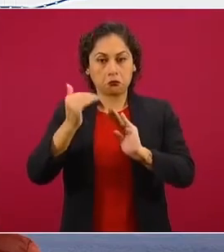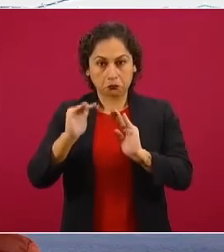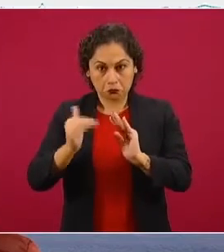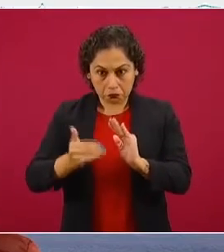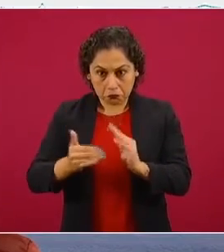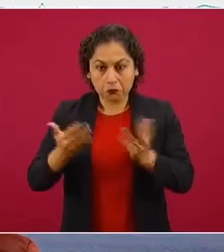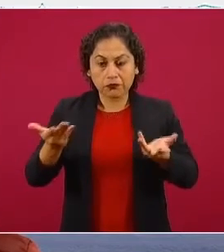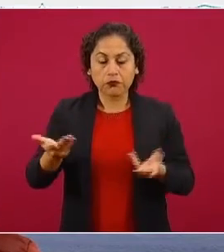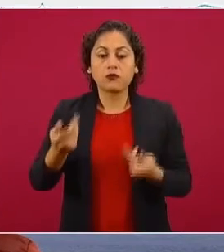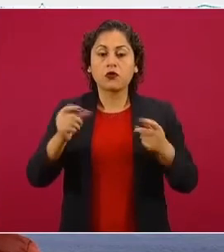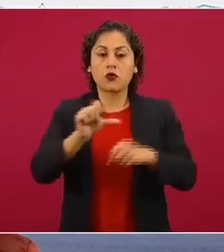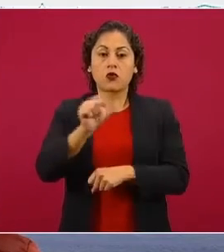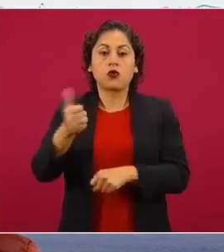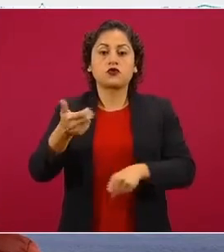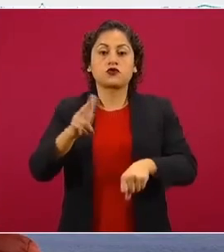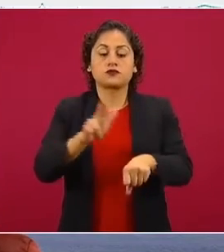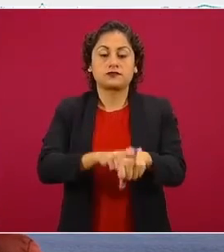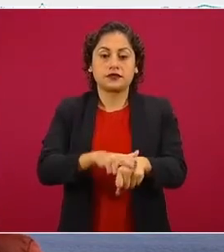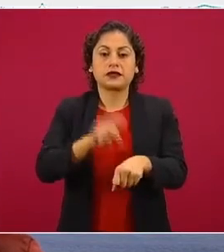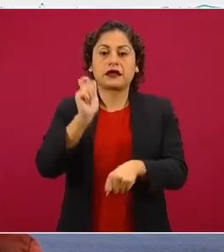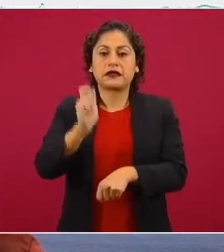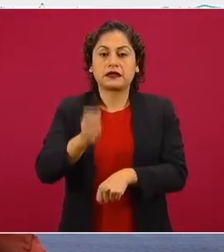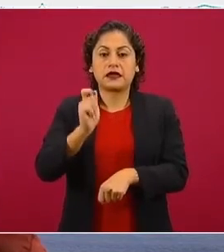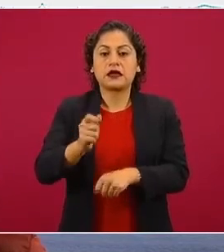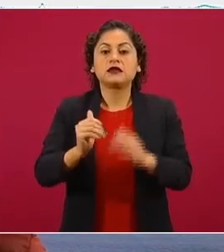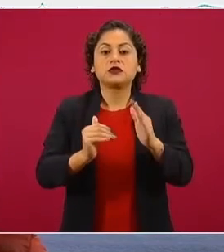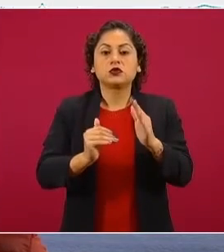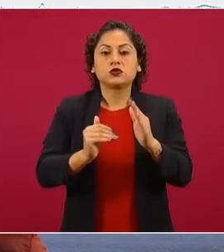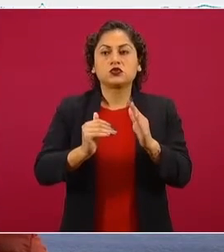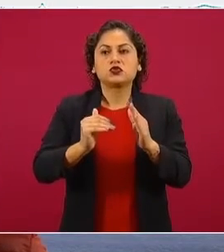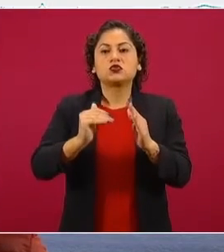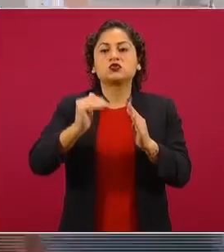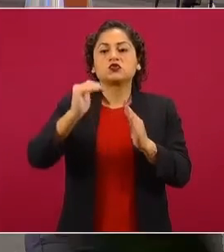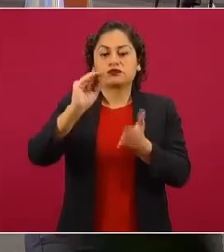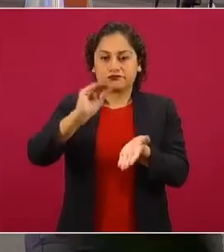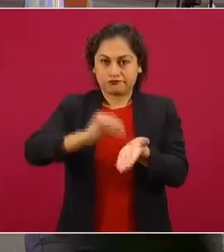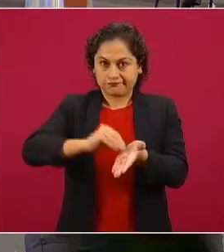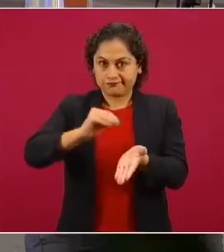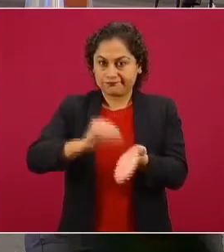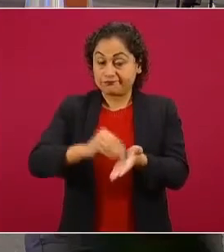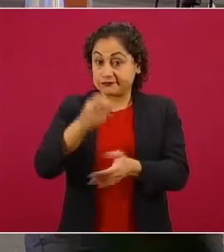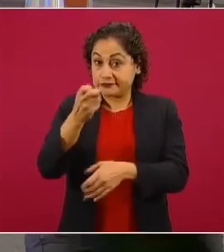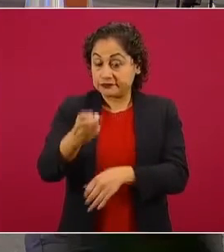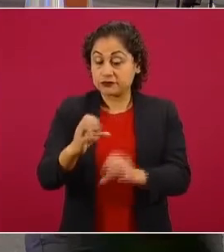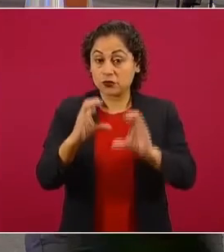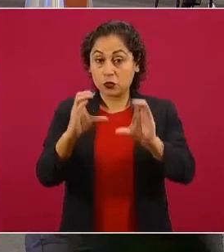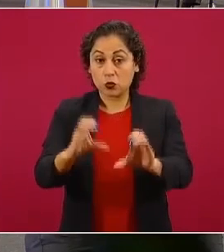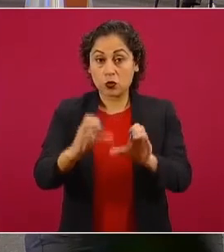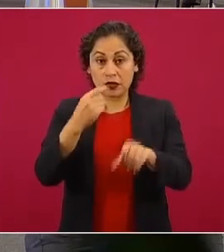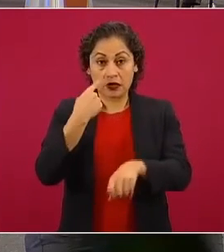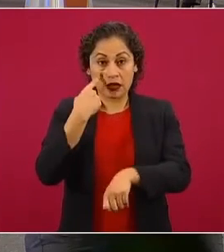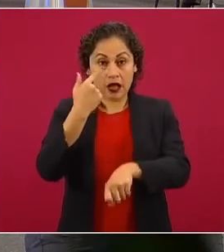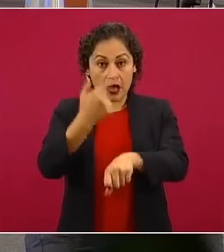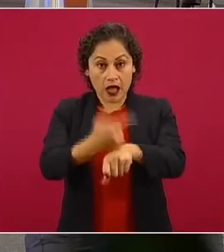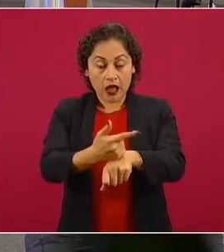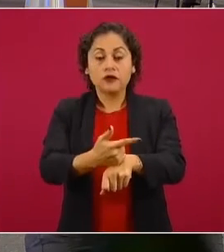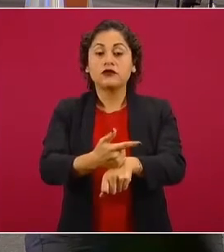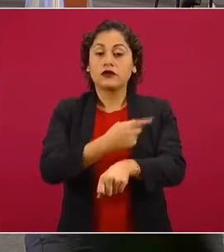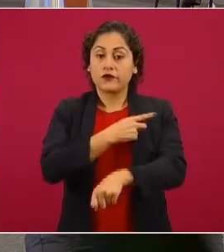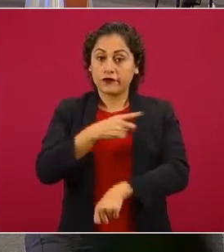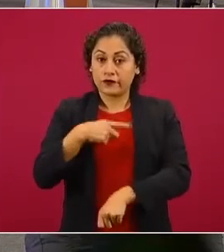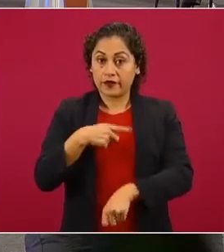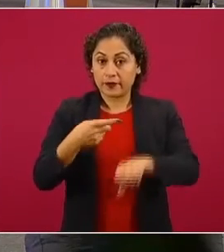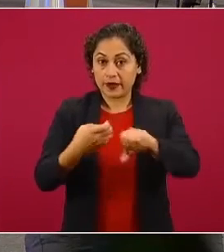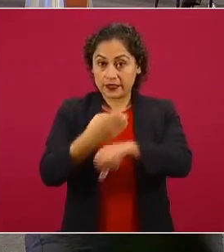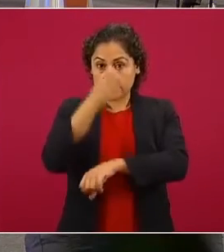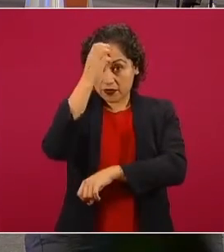la ocupación hospitalaria todavía va en una fase de ascenso y es importante que en Coahuila también se haga una mayor